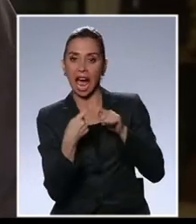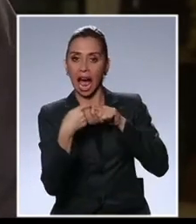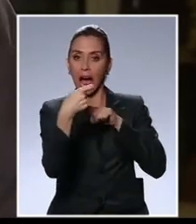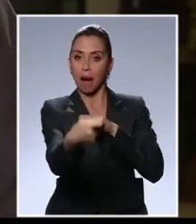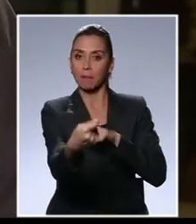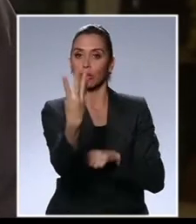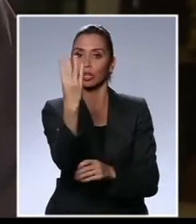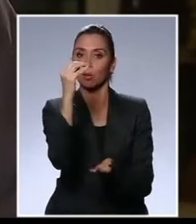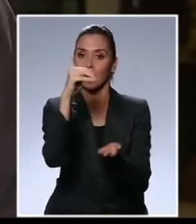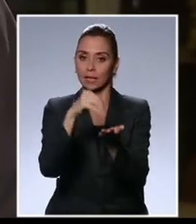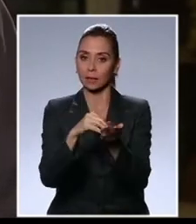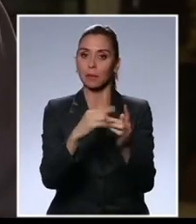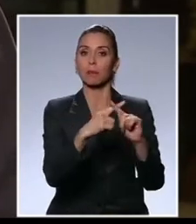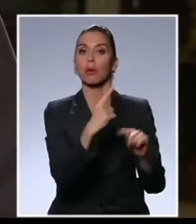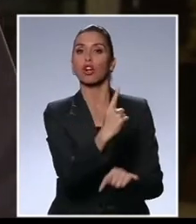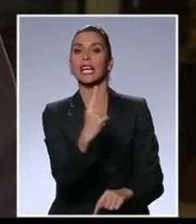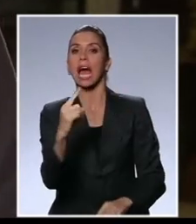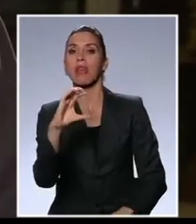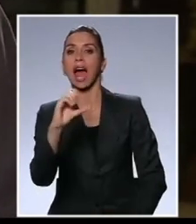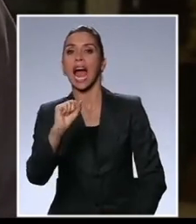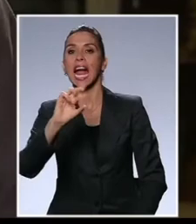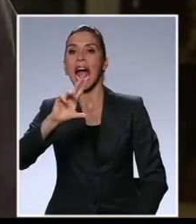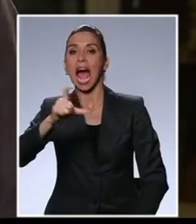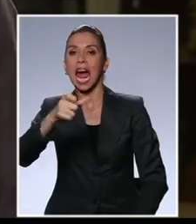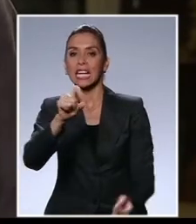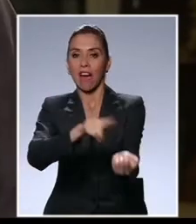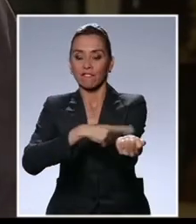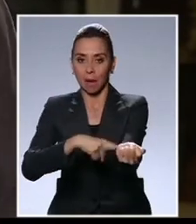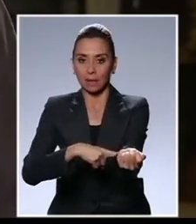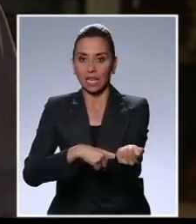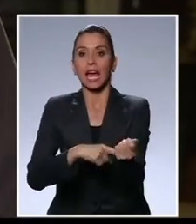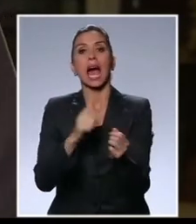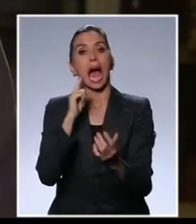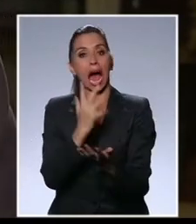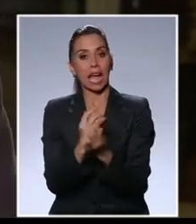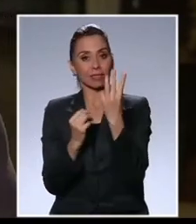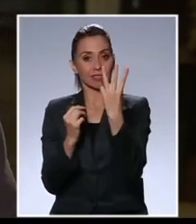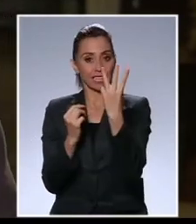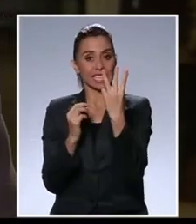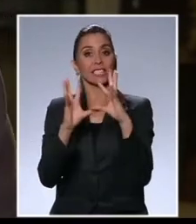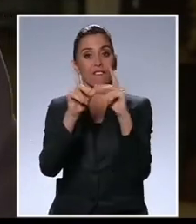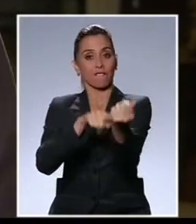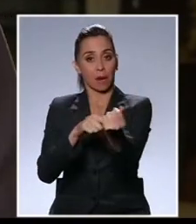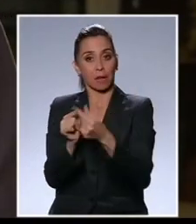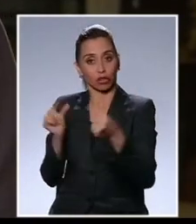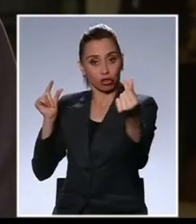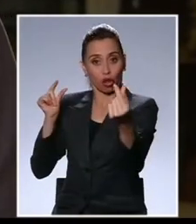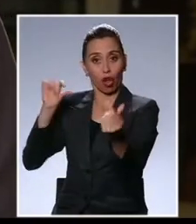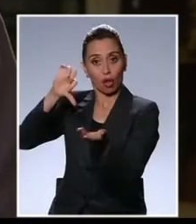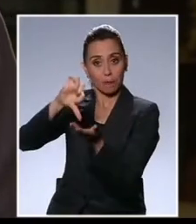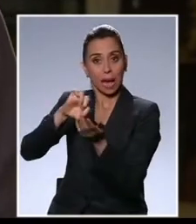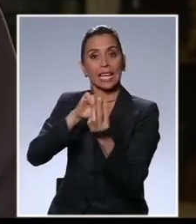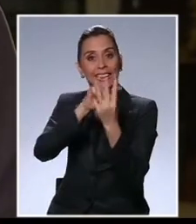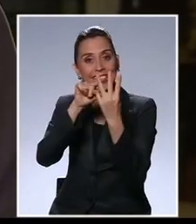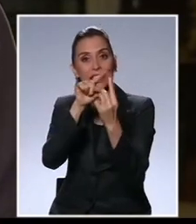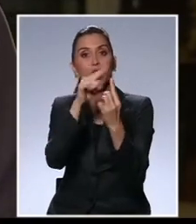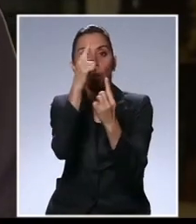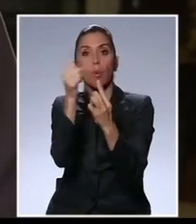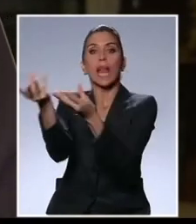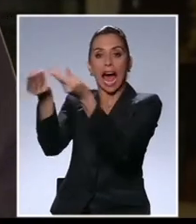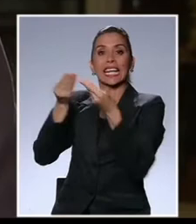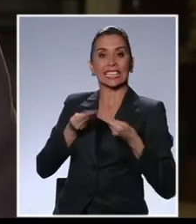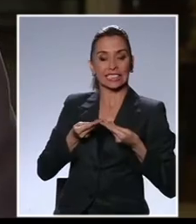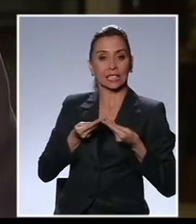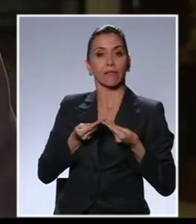de cuarenta mil pesos por cada carga y esperamos llegue a una de cada tres familias a lo largo del país pudimos cumplir